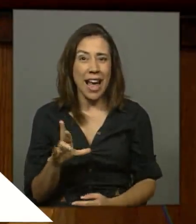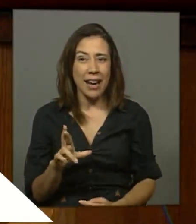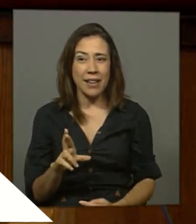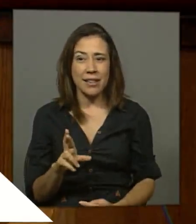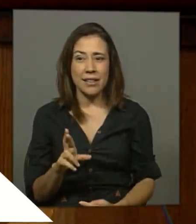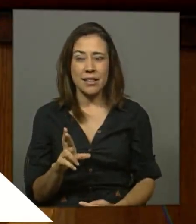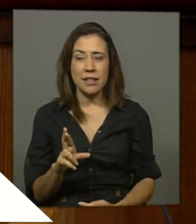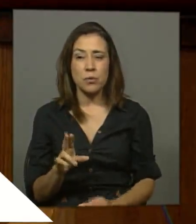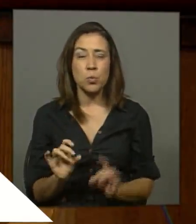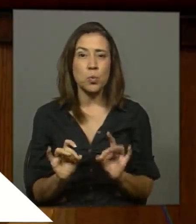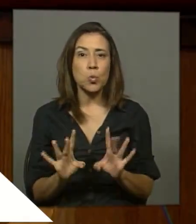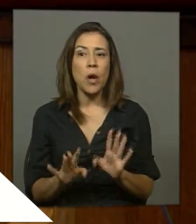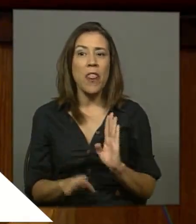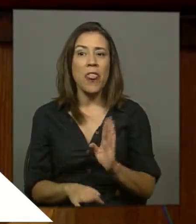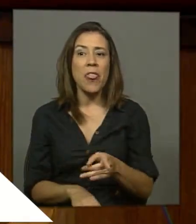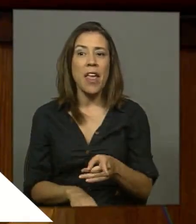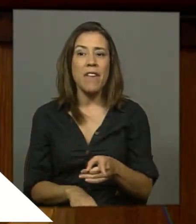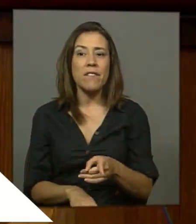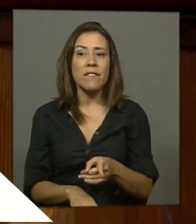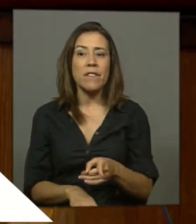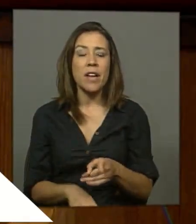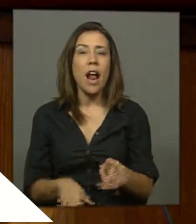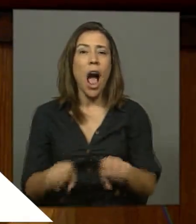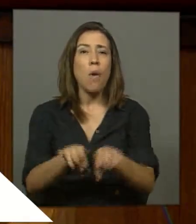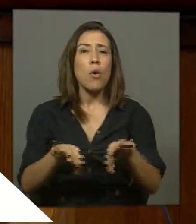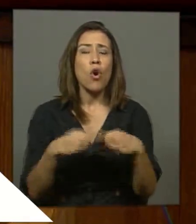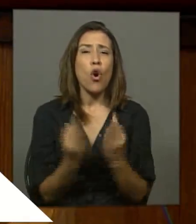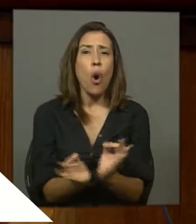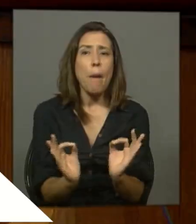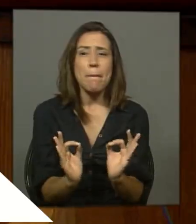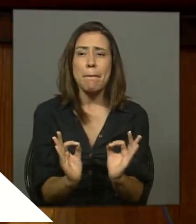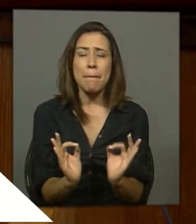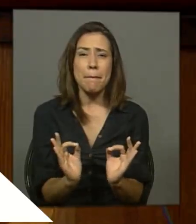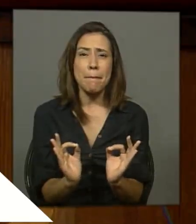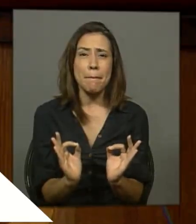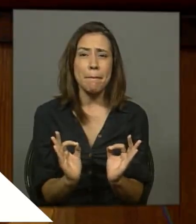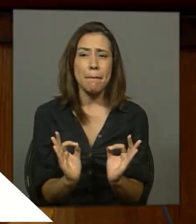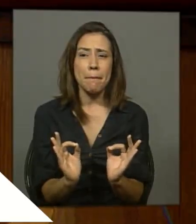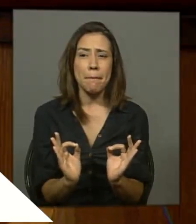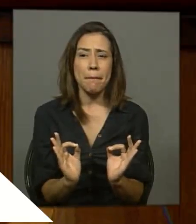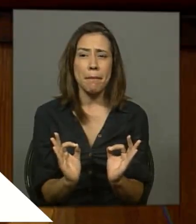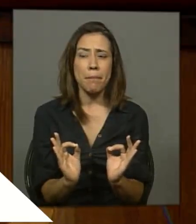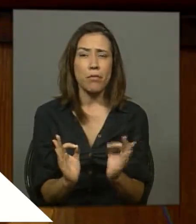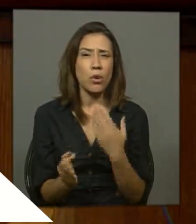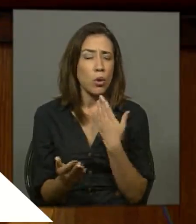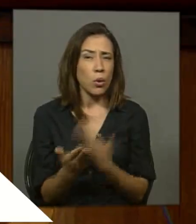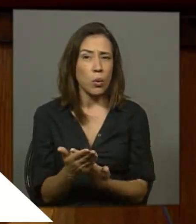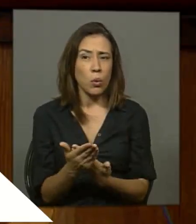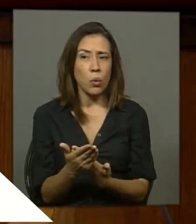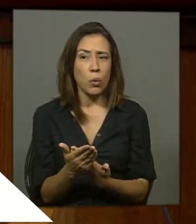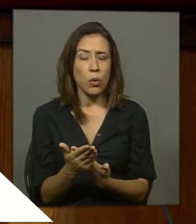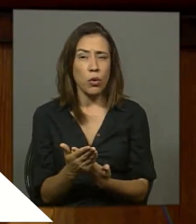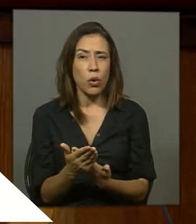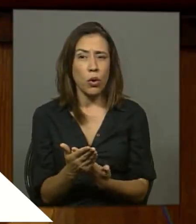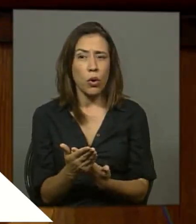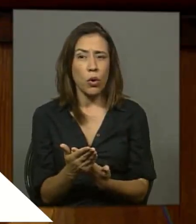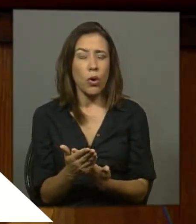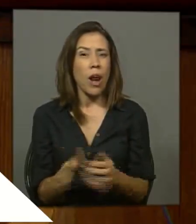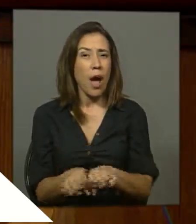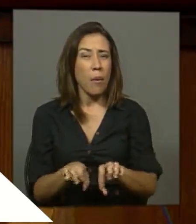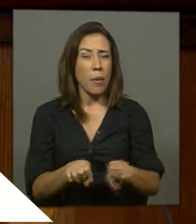cautelar que debía haber unanimidad en circunstancias que la una